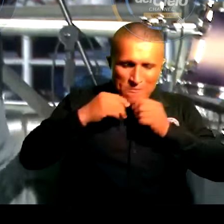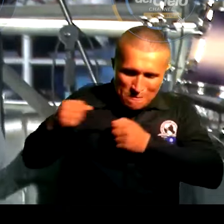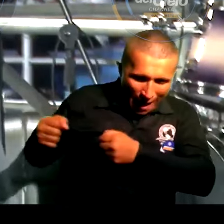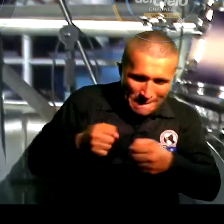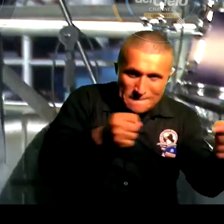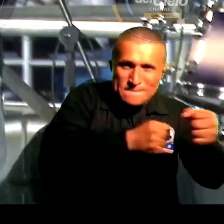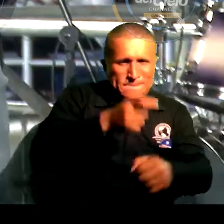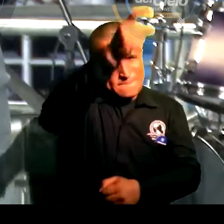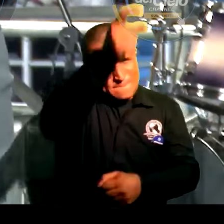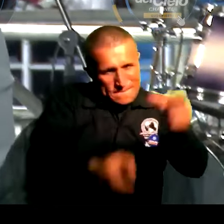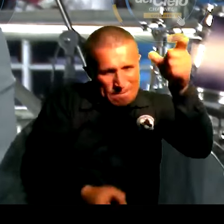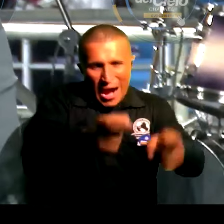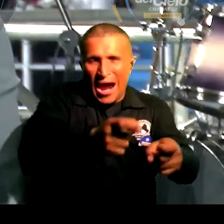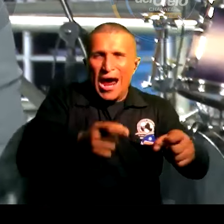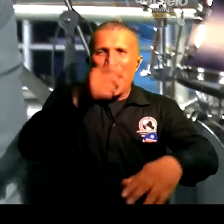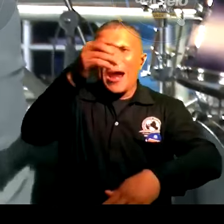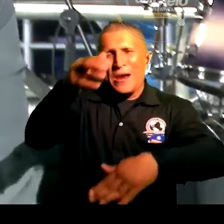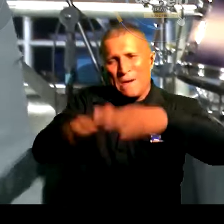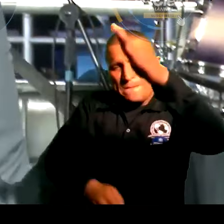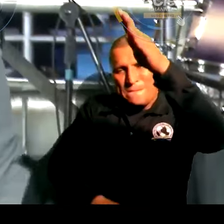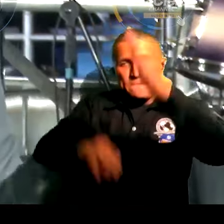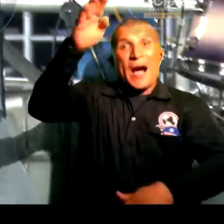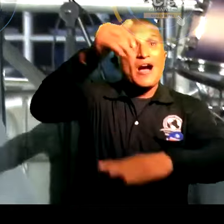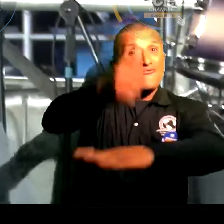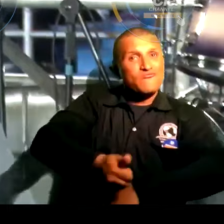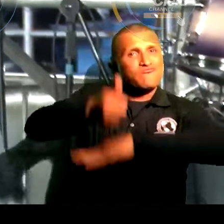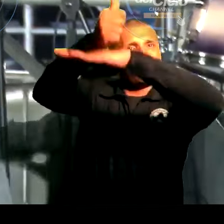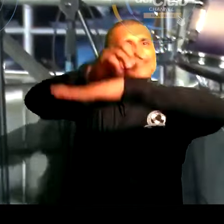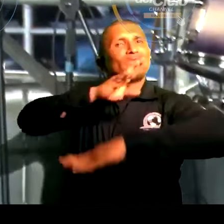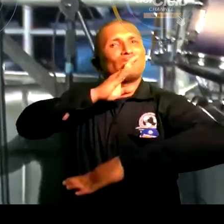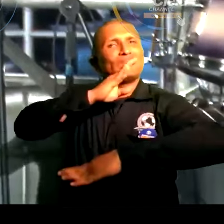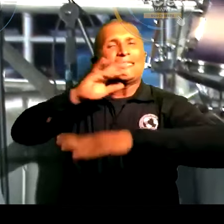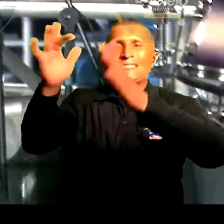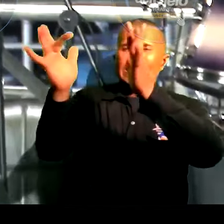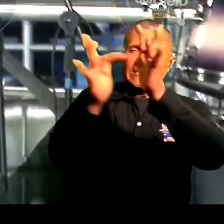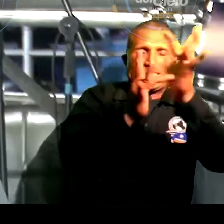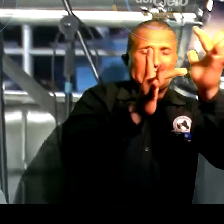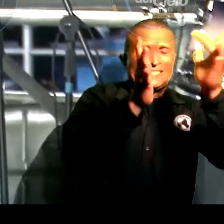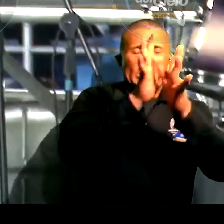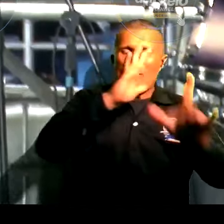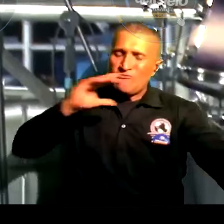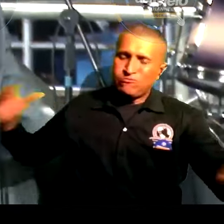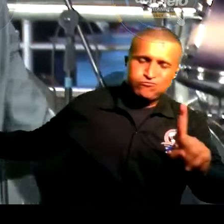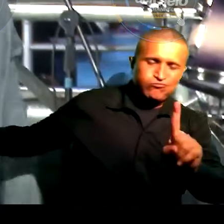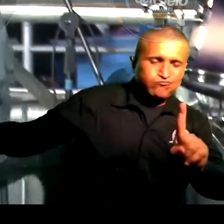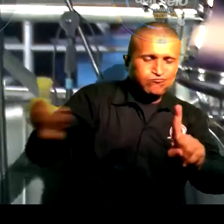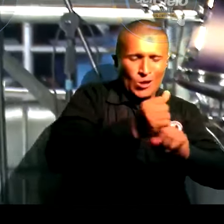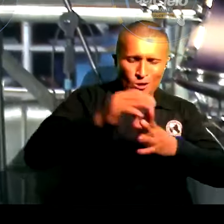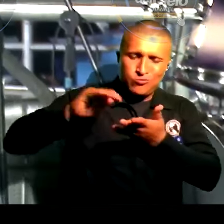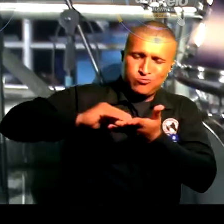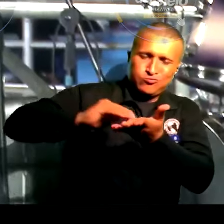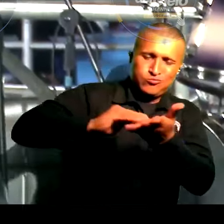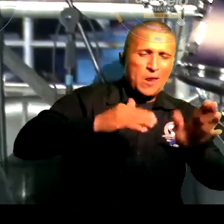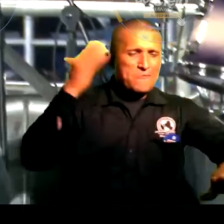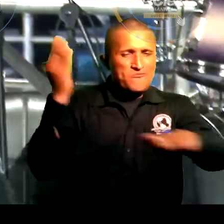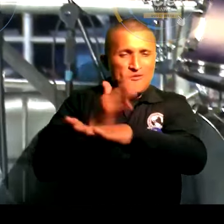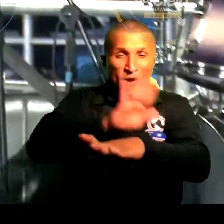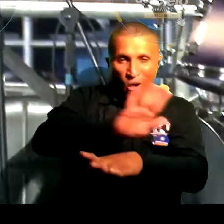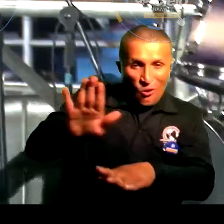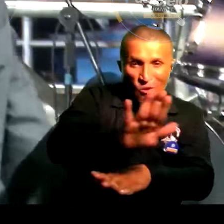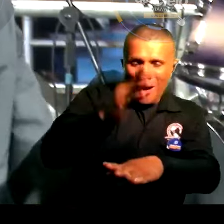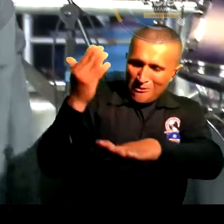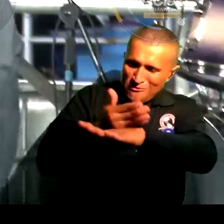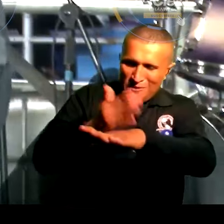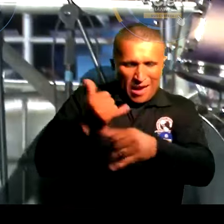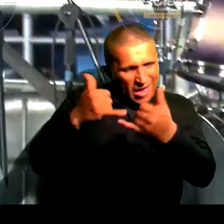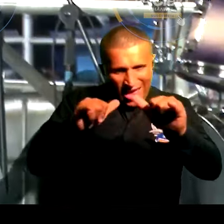más eminente, y es que esa persona encontró la solución para su problema. Usted ya no se